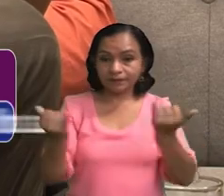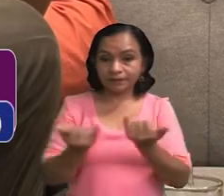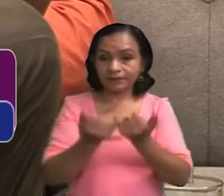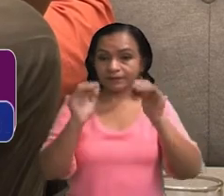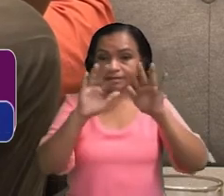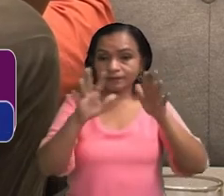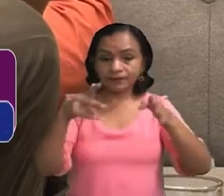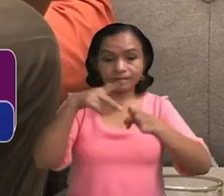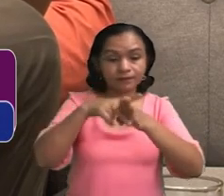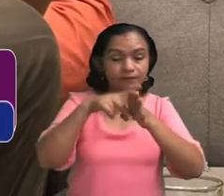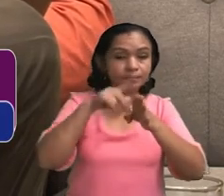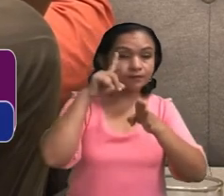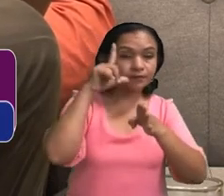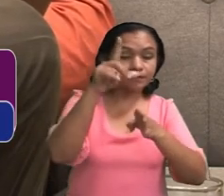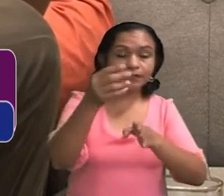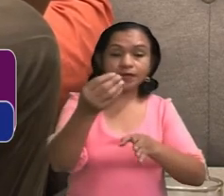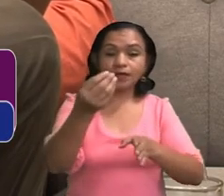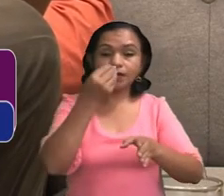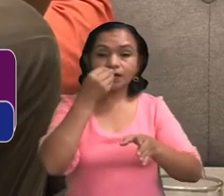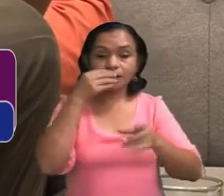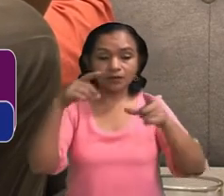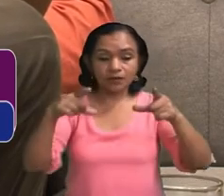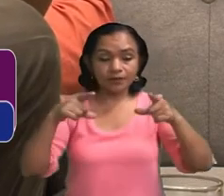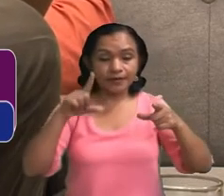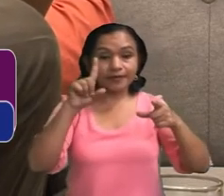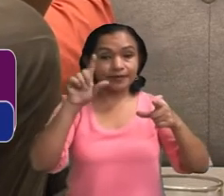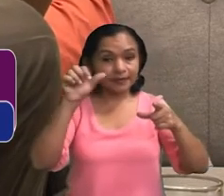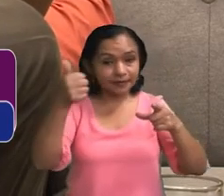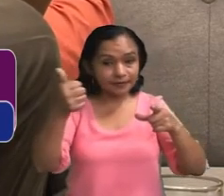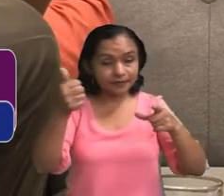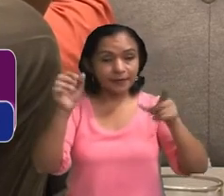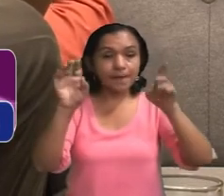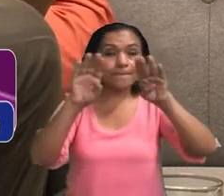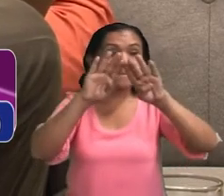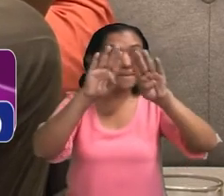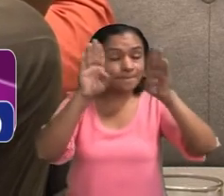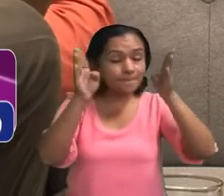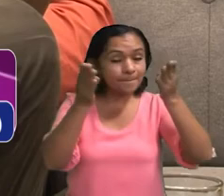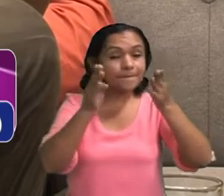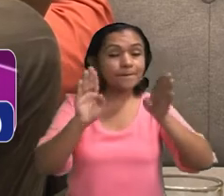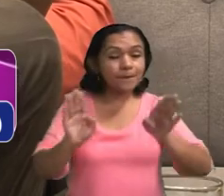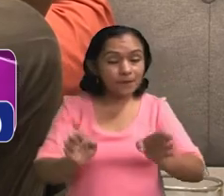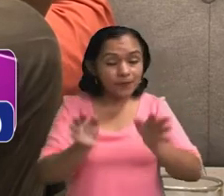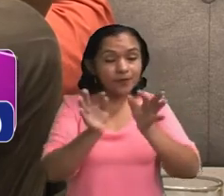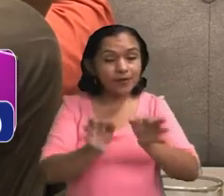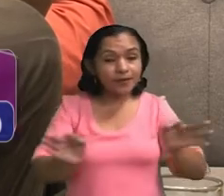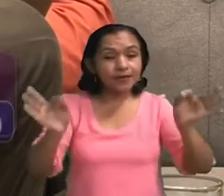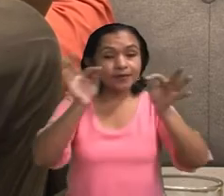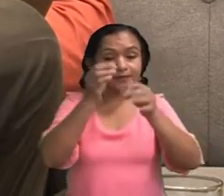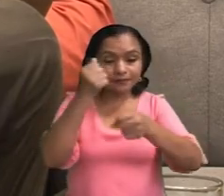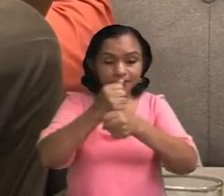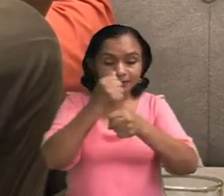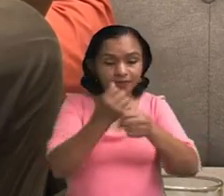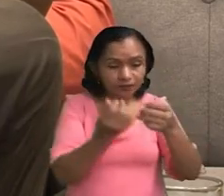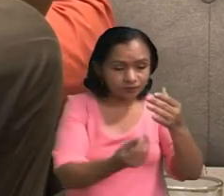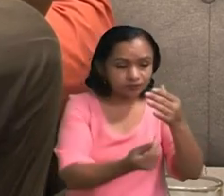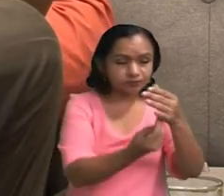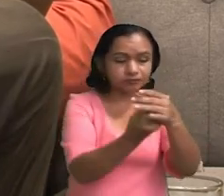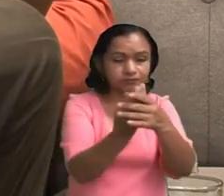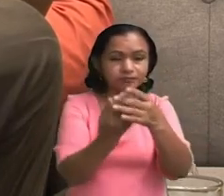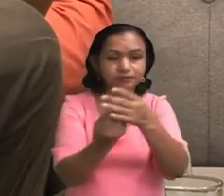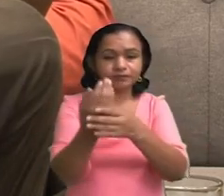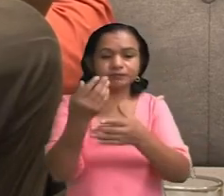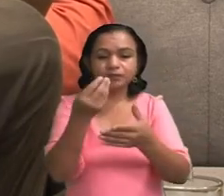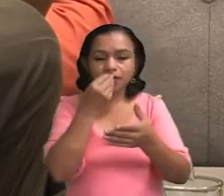16 el Día Mundial de la Alimentación, en donde la mujer es un elemento fundamental en la producción y elaboración